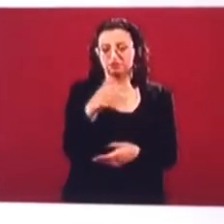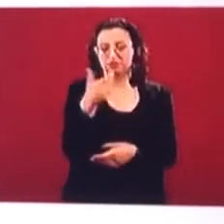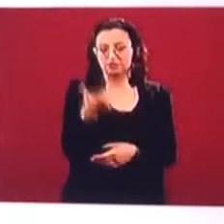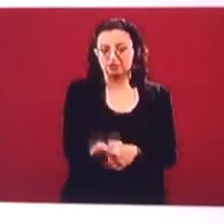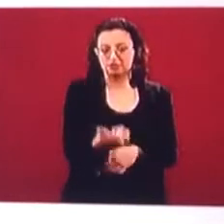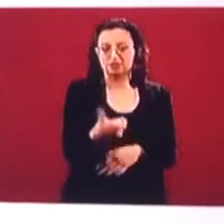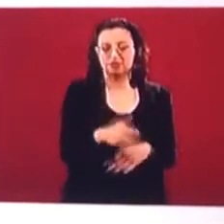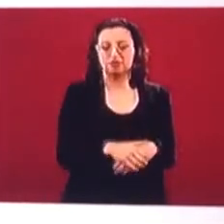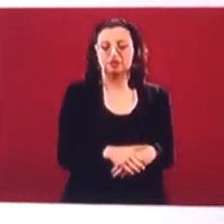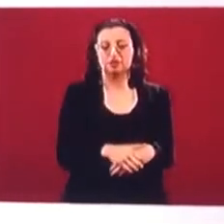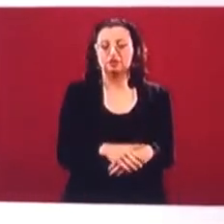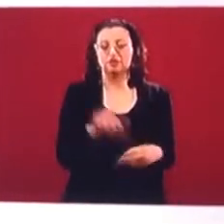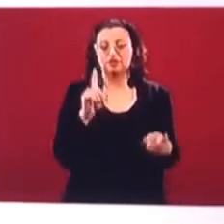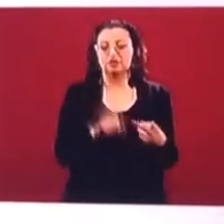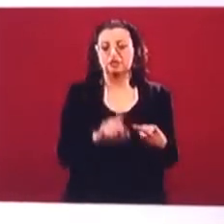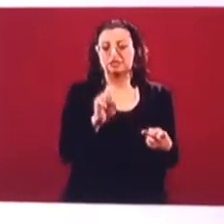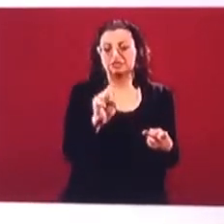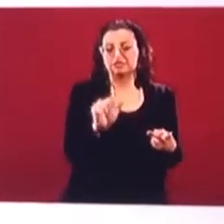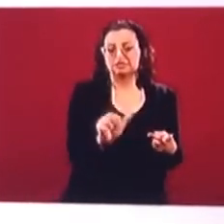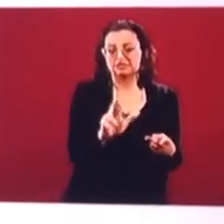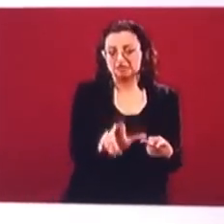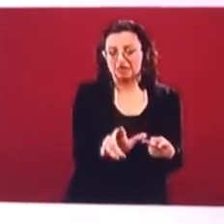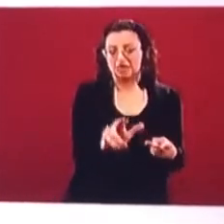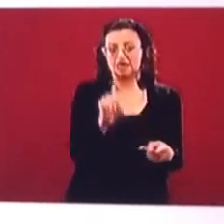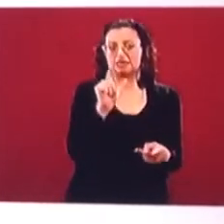me ayudaron ustedes a estar con más de